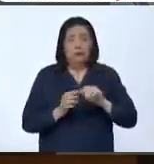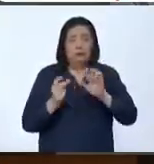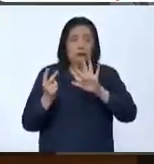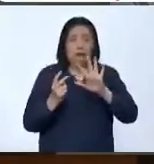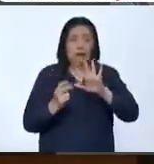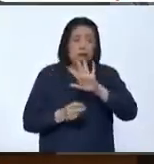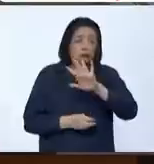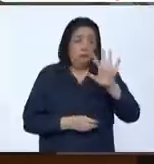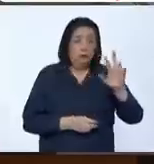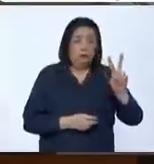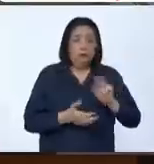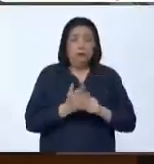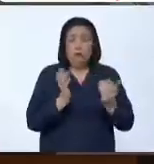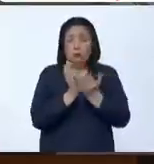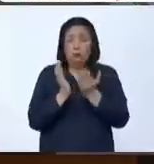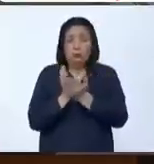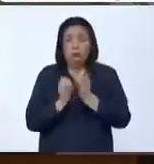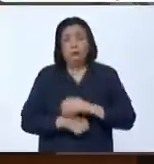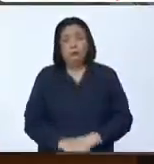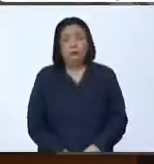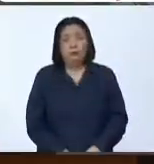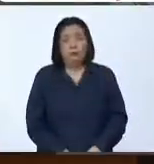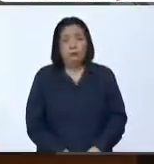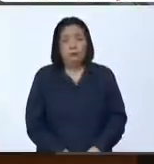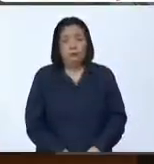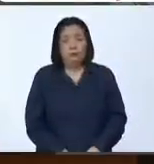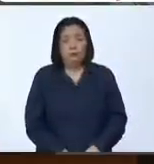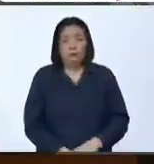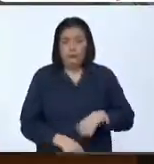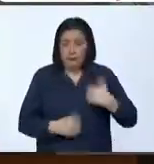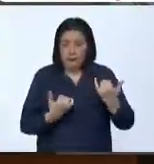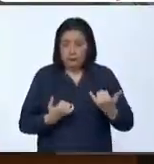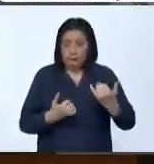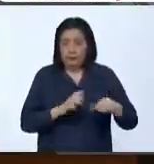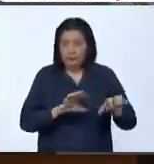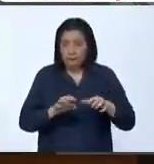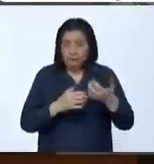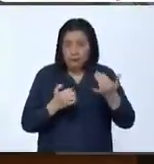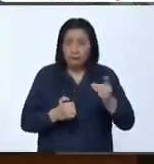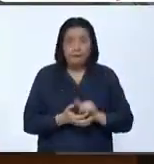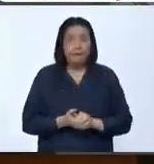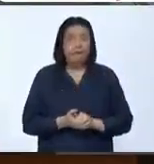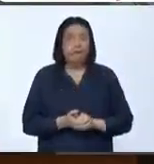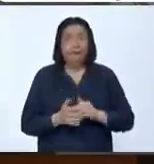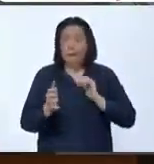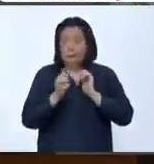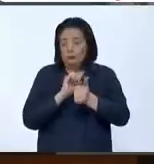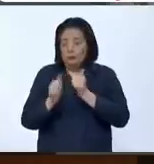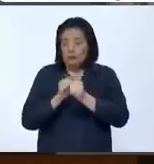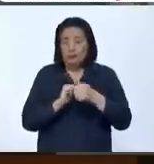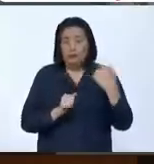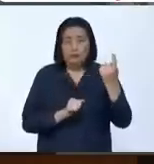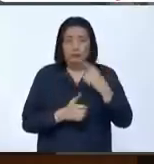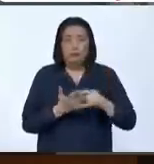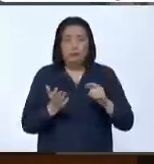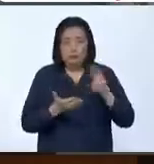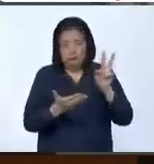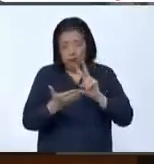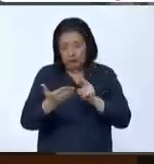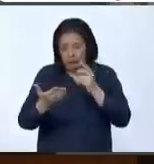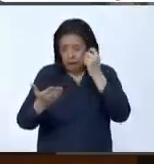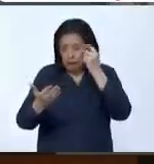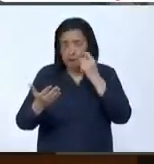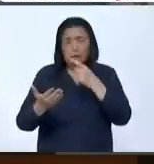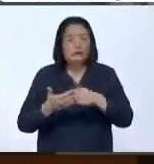17.752 locales educativos está en pleno desarrollo el concurso nacional de comprensión lectora